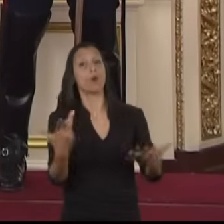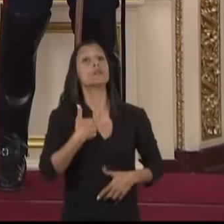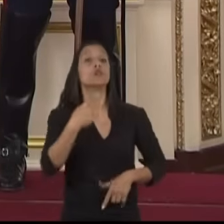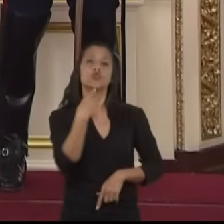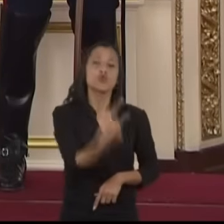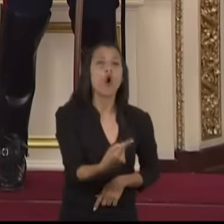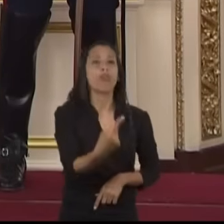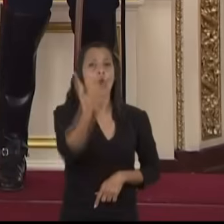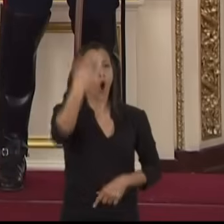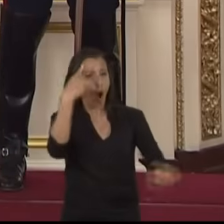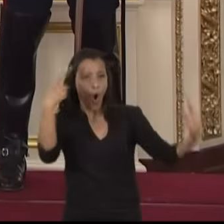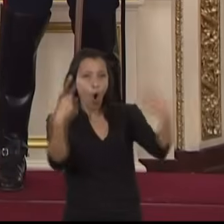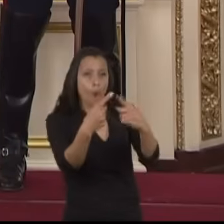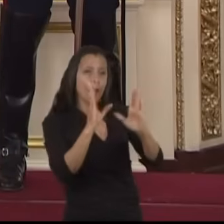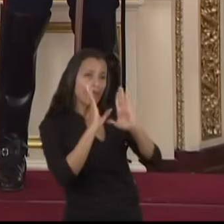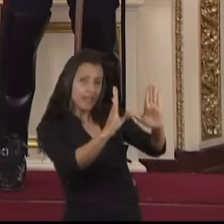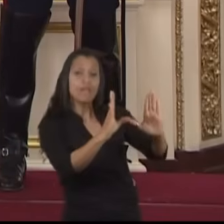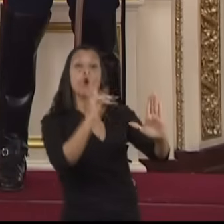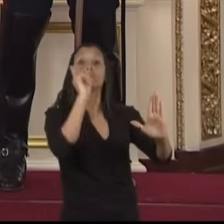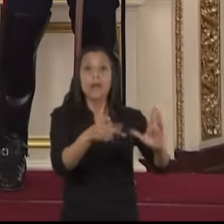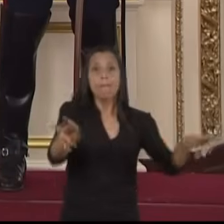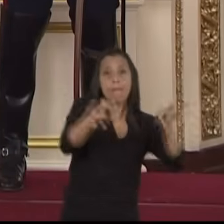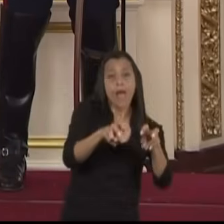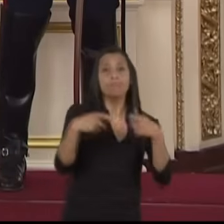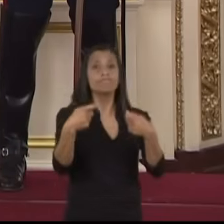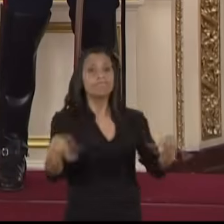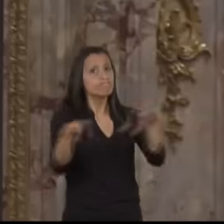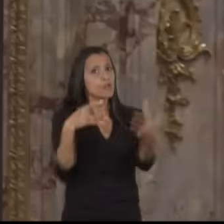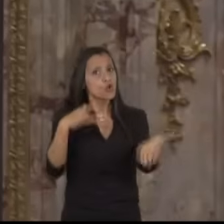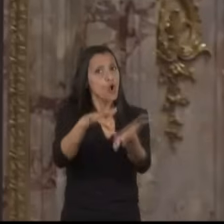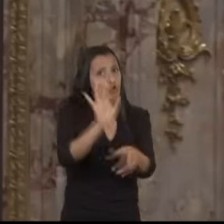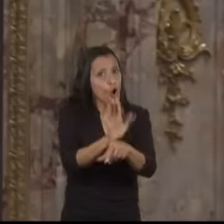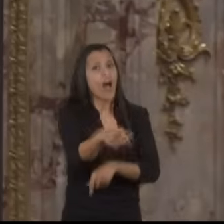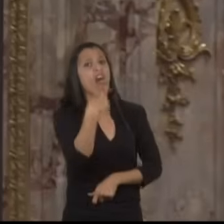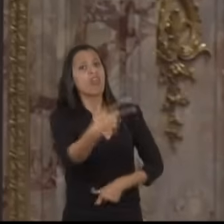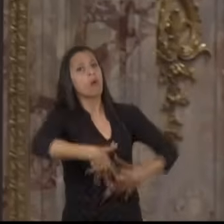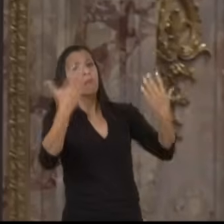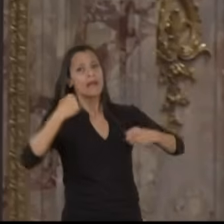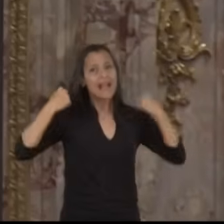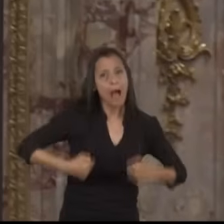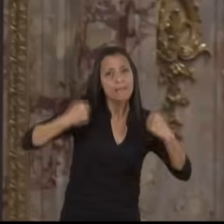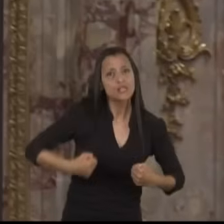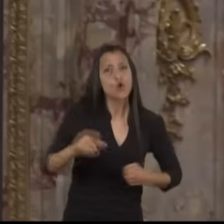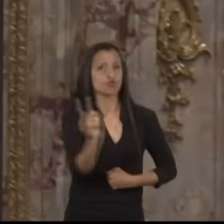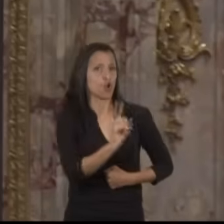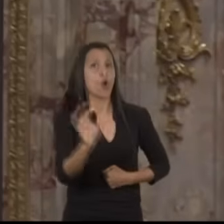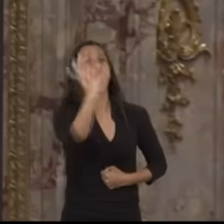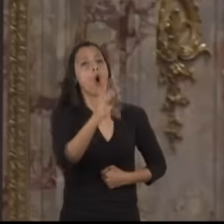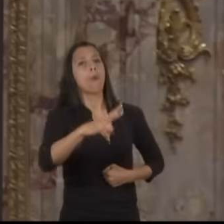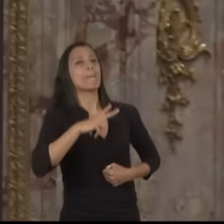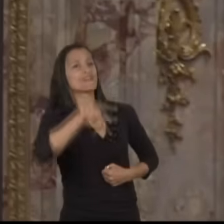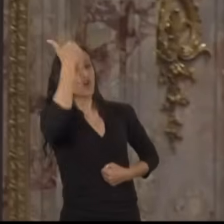digo que el rumbo está fijado en piedra y que el equilibrio fiscal no se negocia, no lo digo por capricho o preferencia